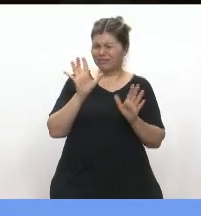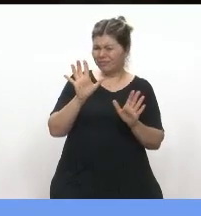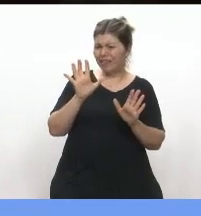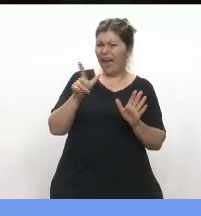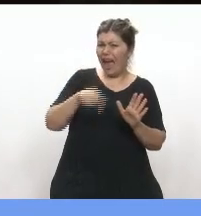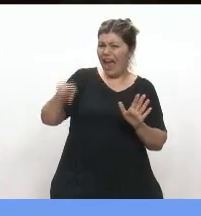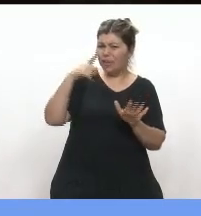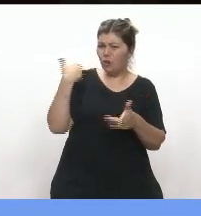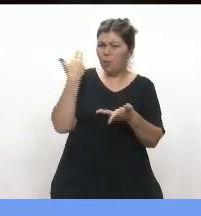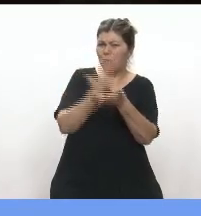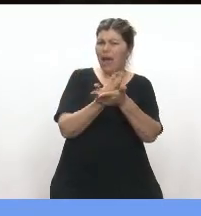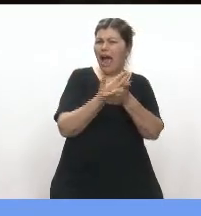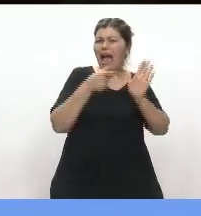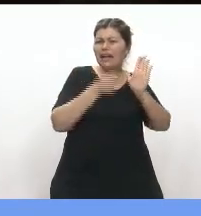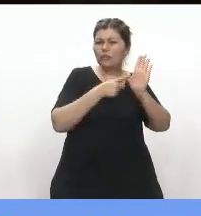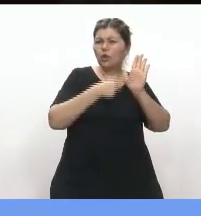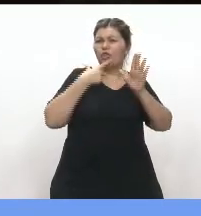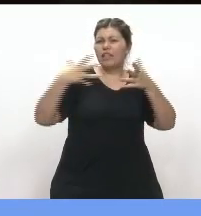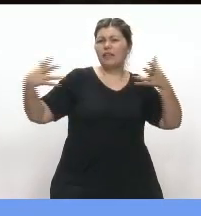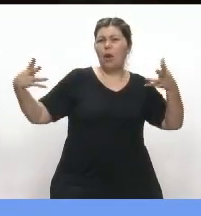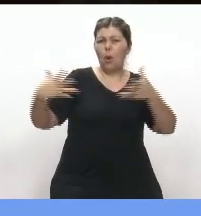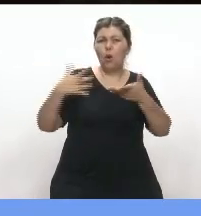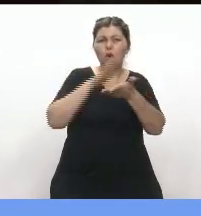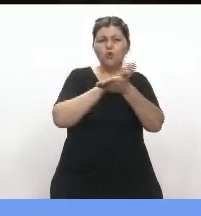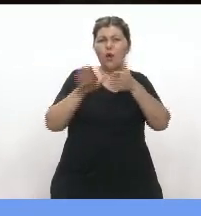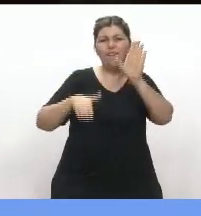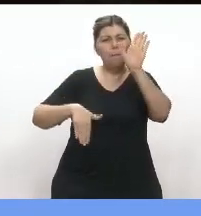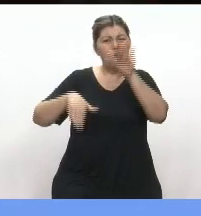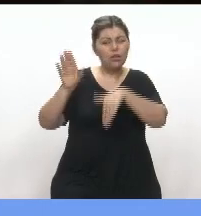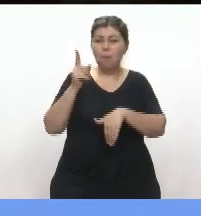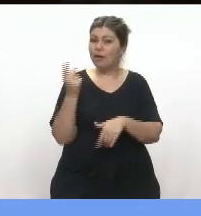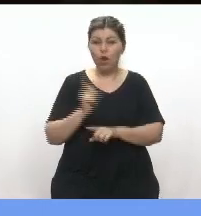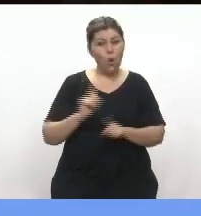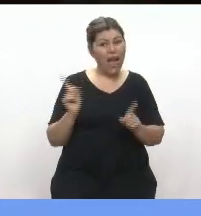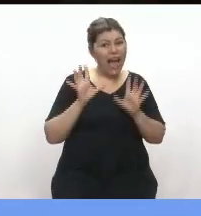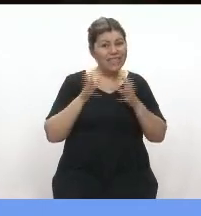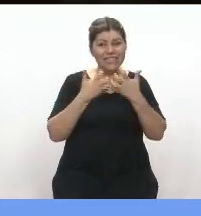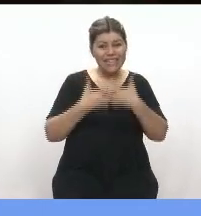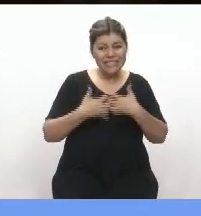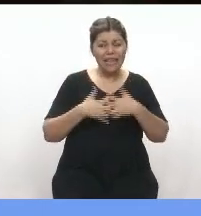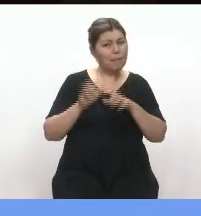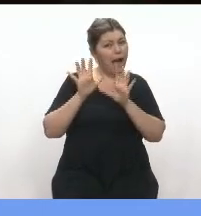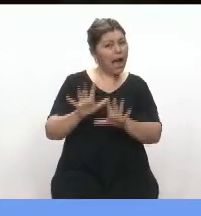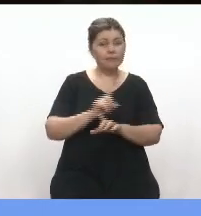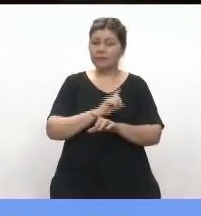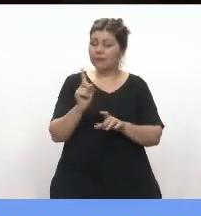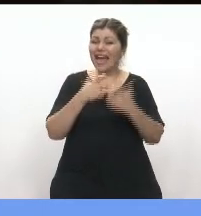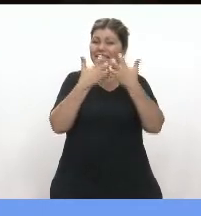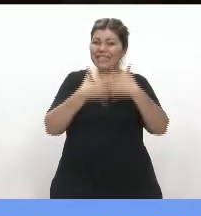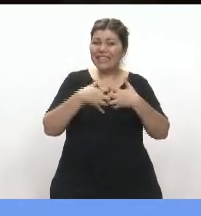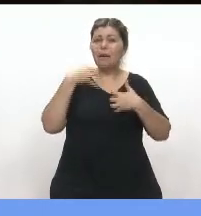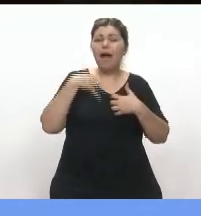una resolución donde dice que están todos juntos y conforman una nueva mayoría. Pero no es así el sistema. El sistema que se debe respetar